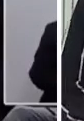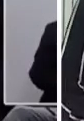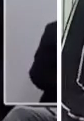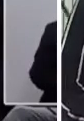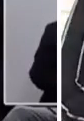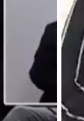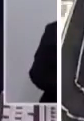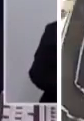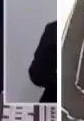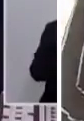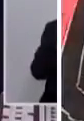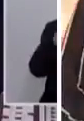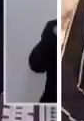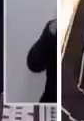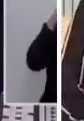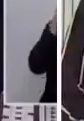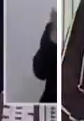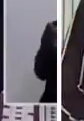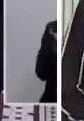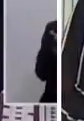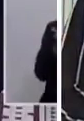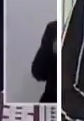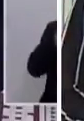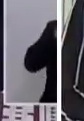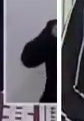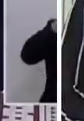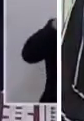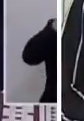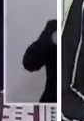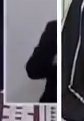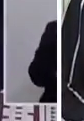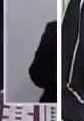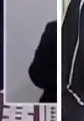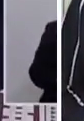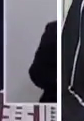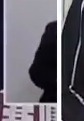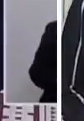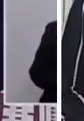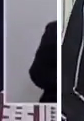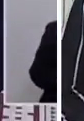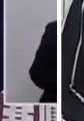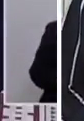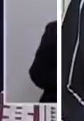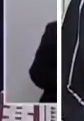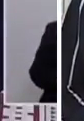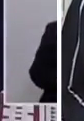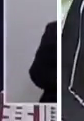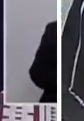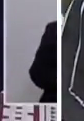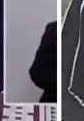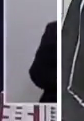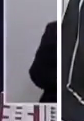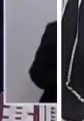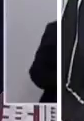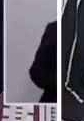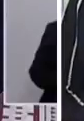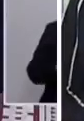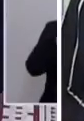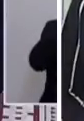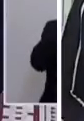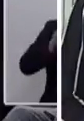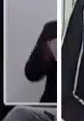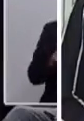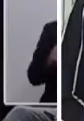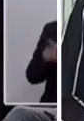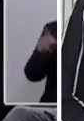mascarilla. Total, porque el vaporizador, independiente de lo que significa esta especie de vapor, ¿no es cierto?, que no es agradable para aquellos que probablemente están alrededor,